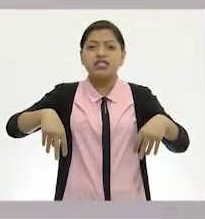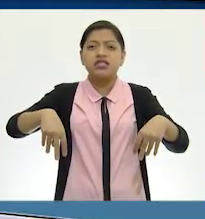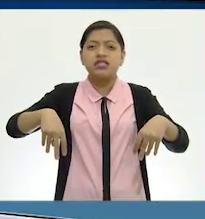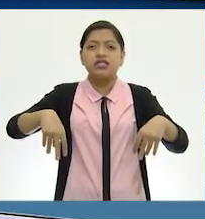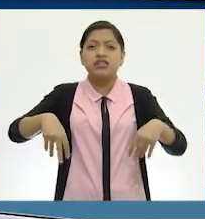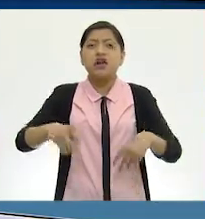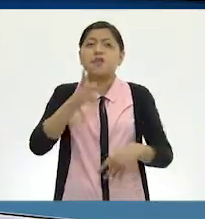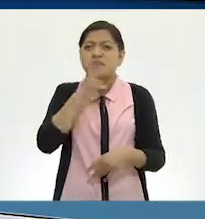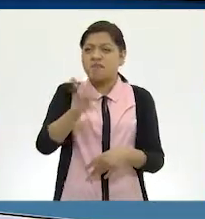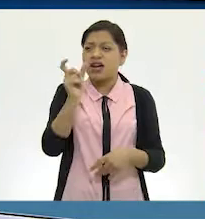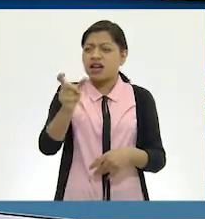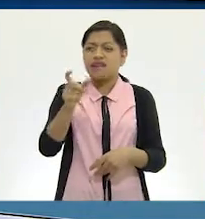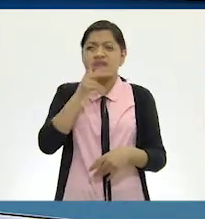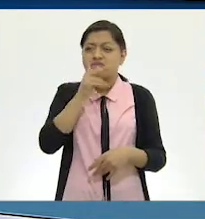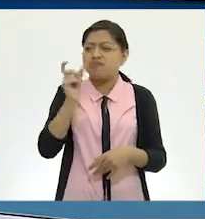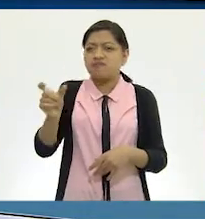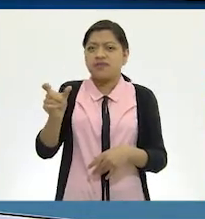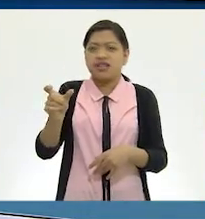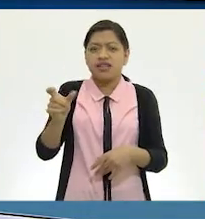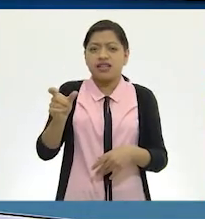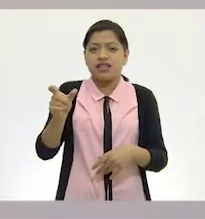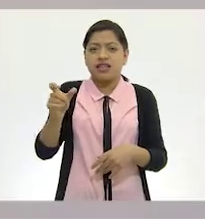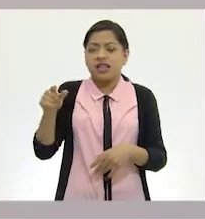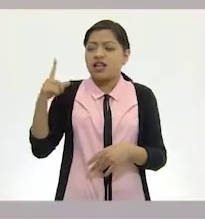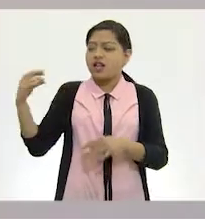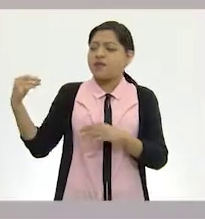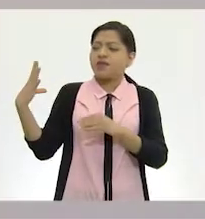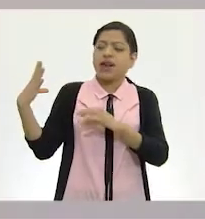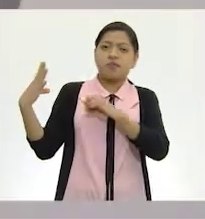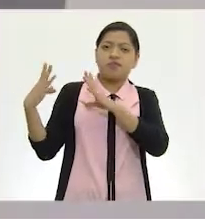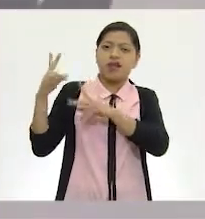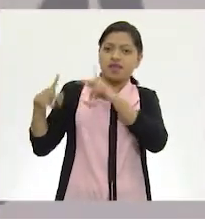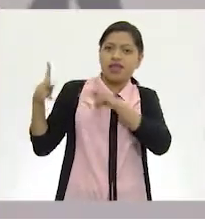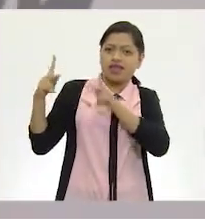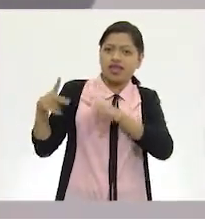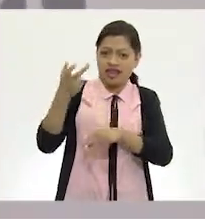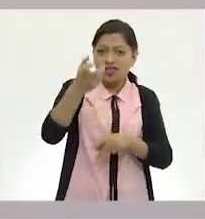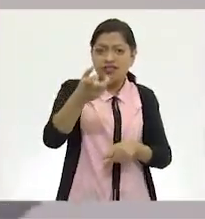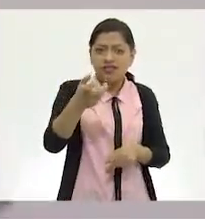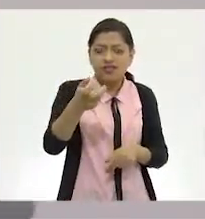de palabras, teatro de, estaba diciéndole algo a la, teatro de,